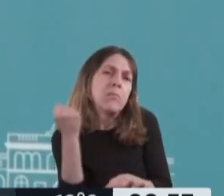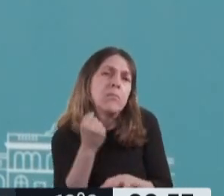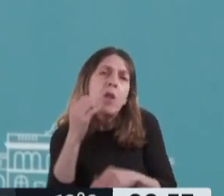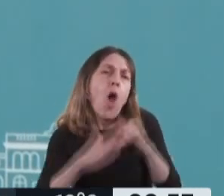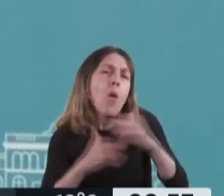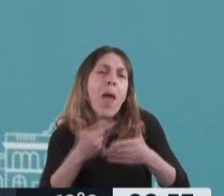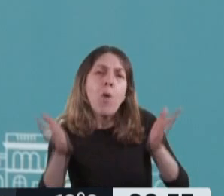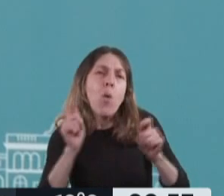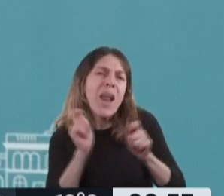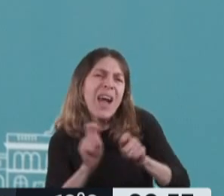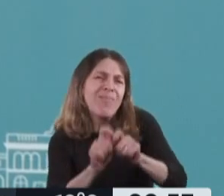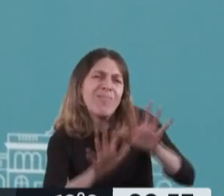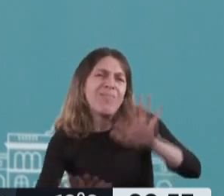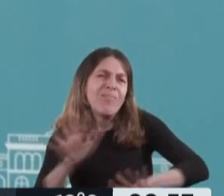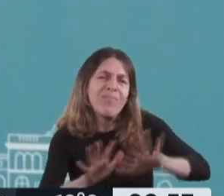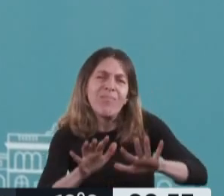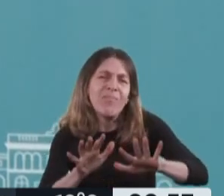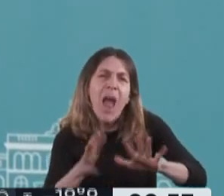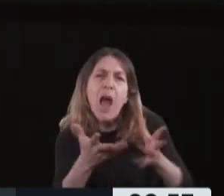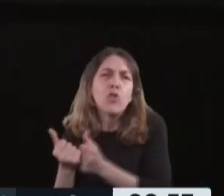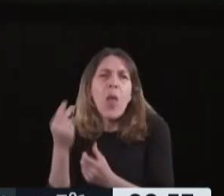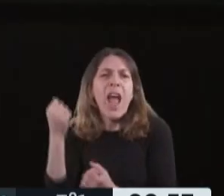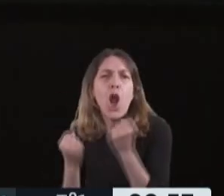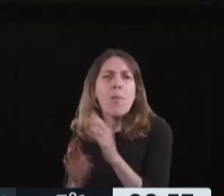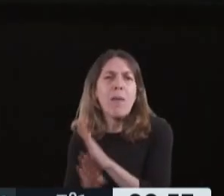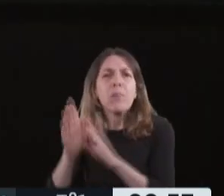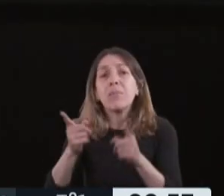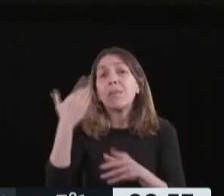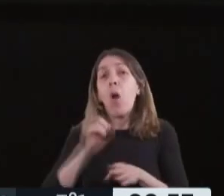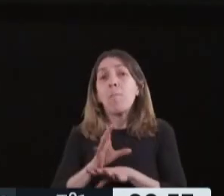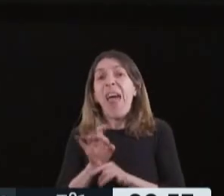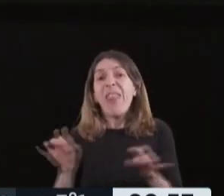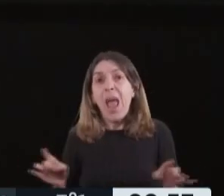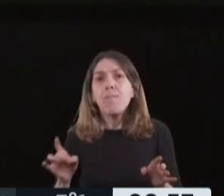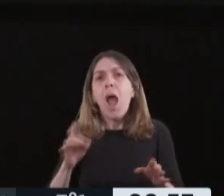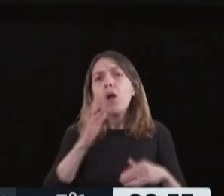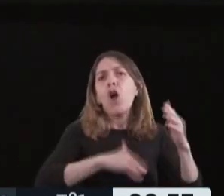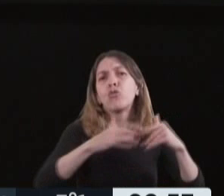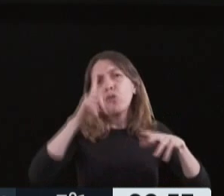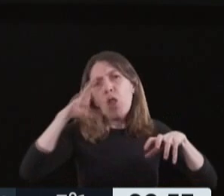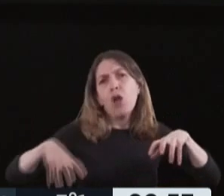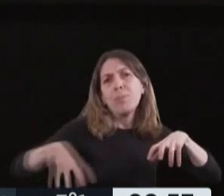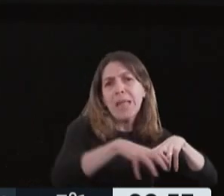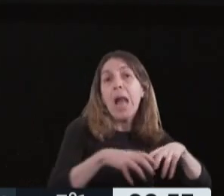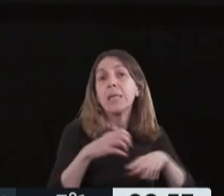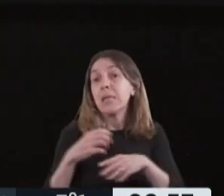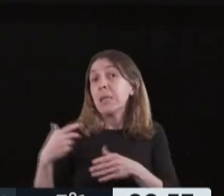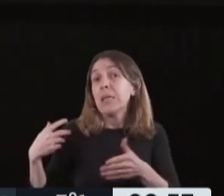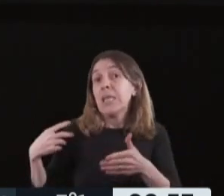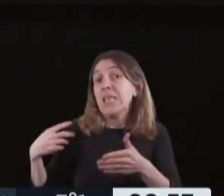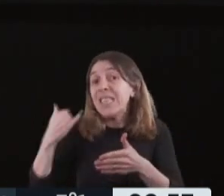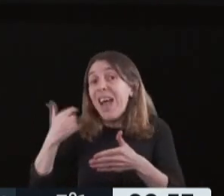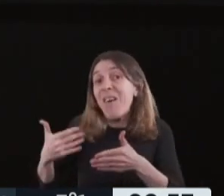obra pública como motor como motor lo fue construyendo hospitales lo fue a la salida de la pandemia generando fuentes de trabajo